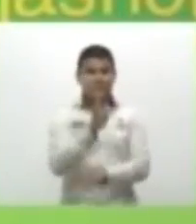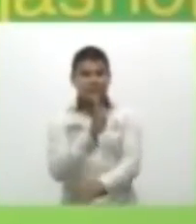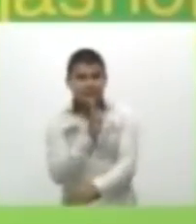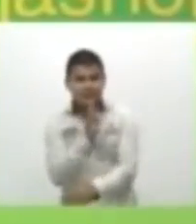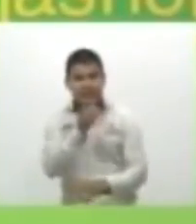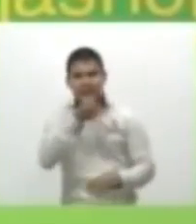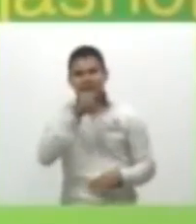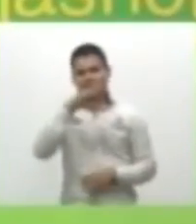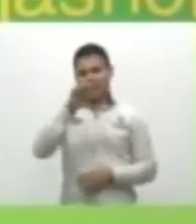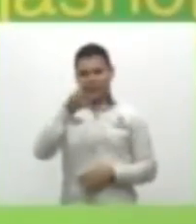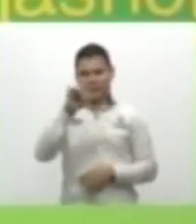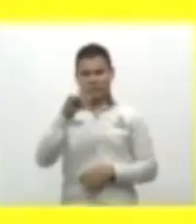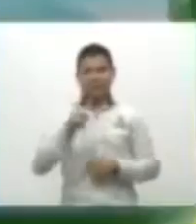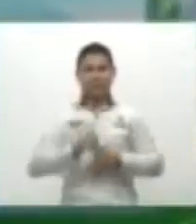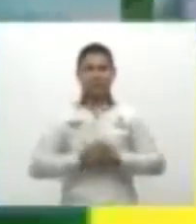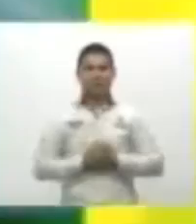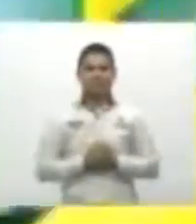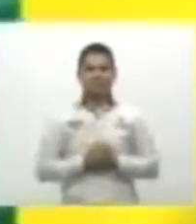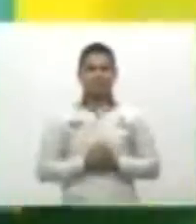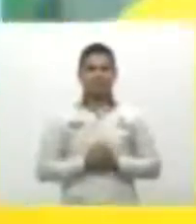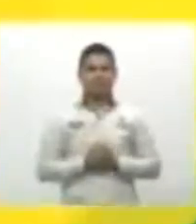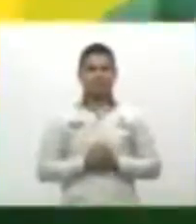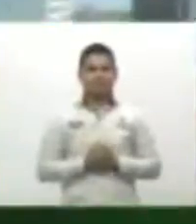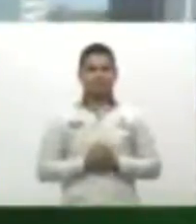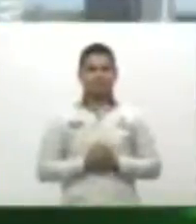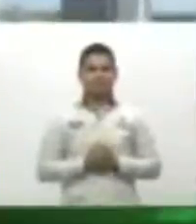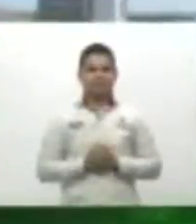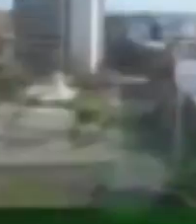contamos más detalles.